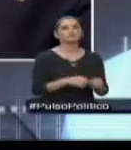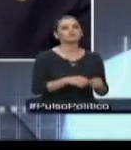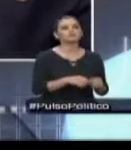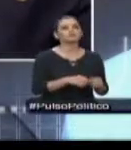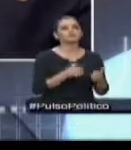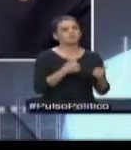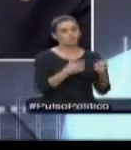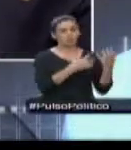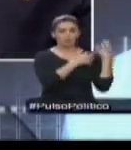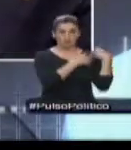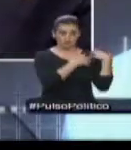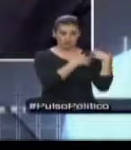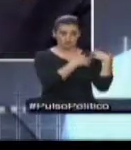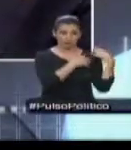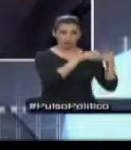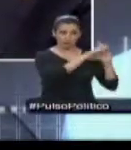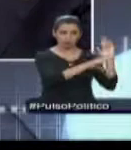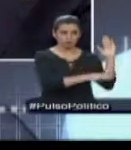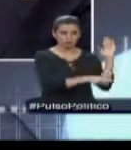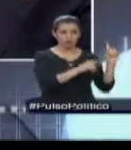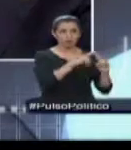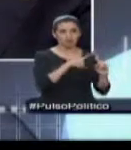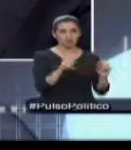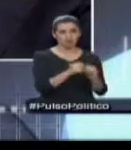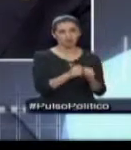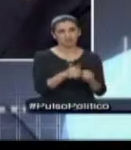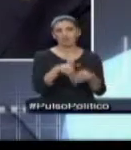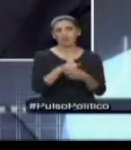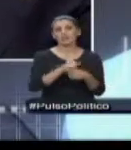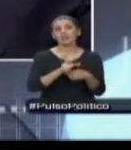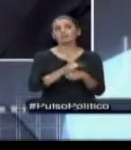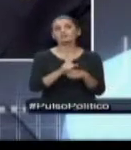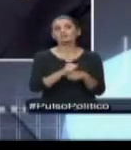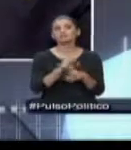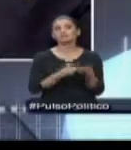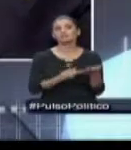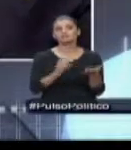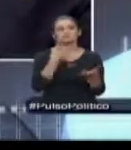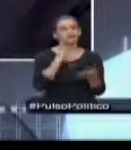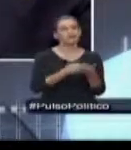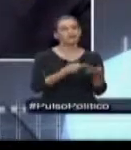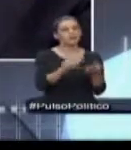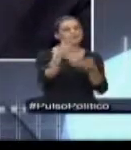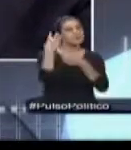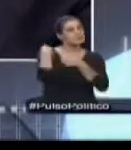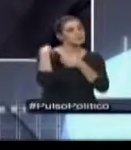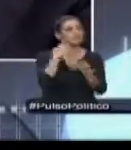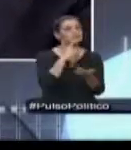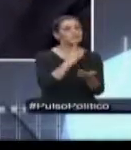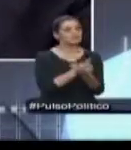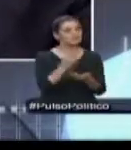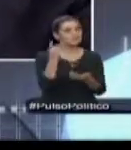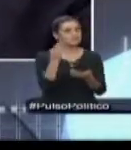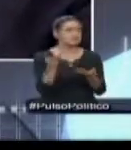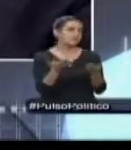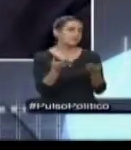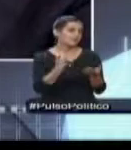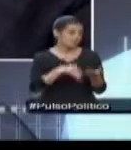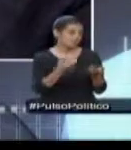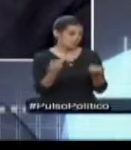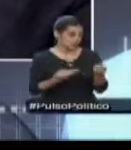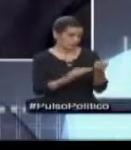y otra como dice el pueblo del dicho al hecho para que esa garantía sea real sería de recursos